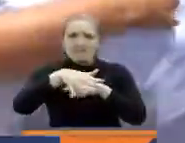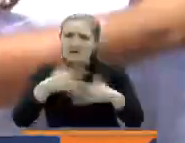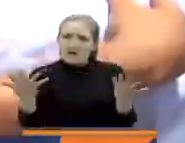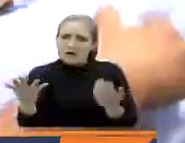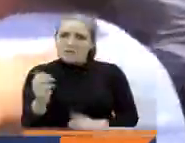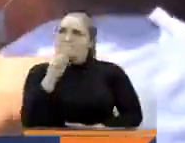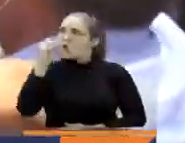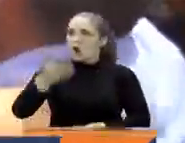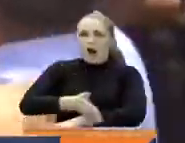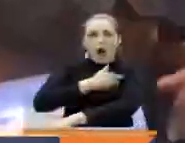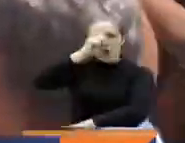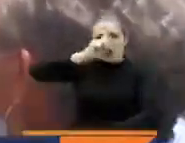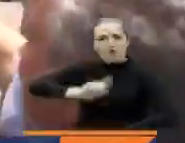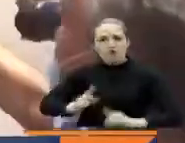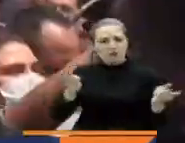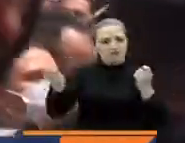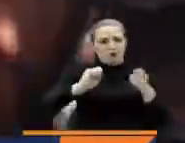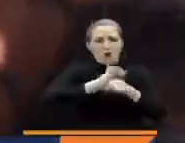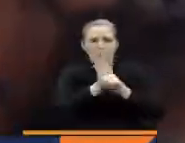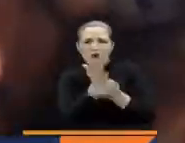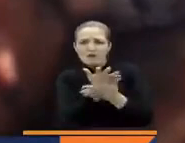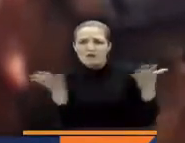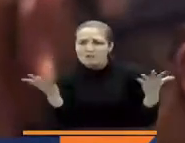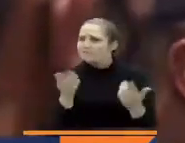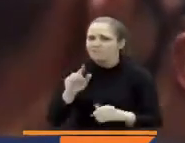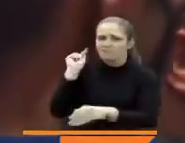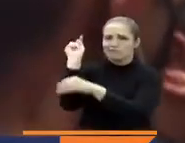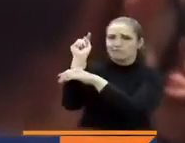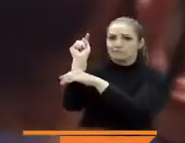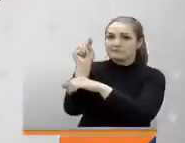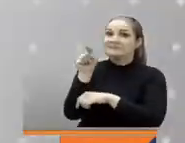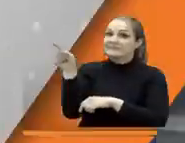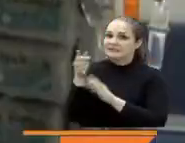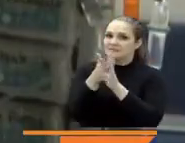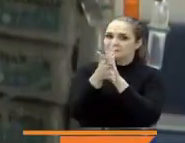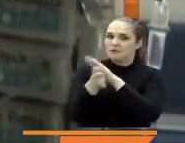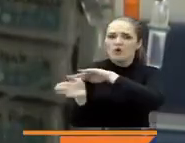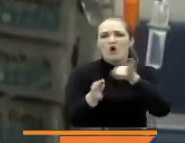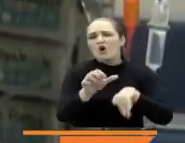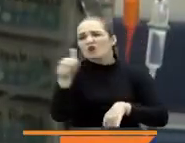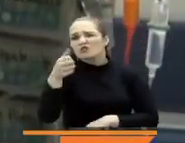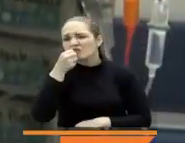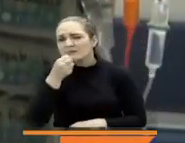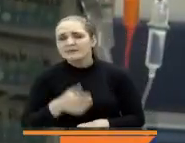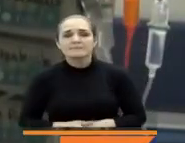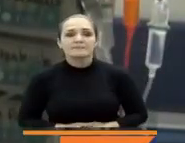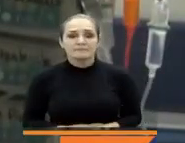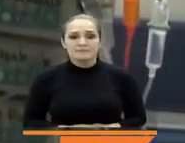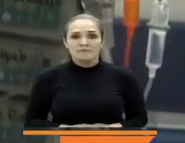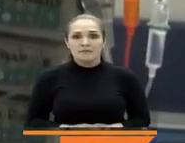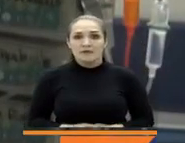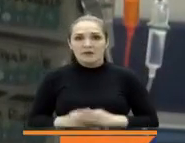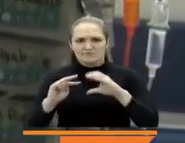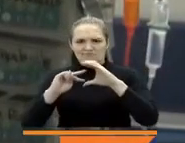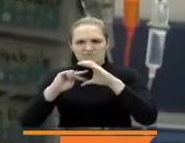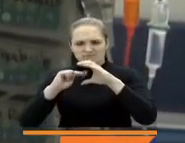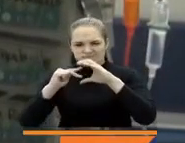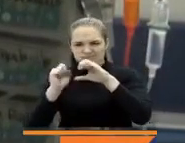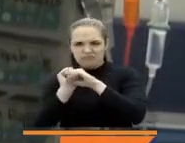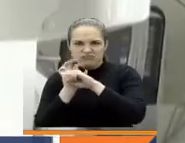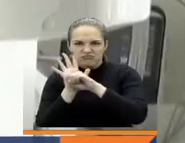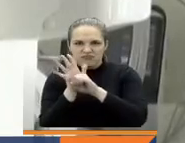sanitaria del país. A continuación, otras noticias de hoy en el mundo. La Delta se empecina en afianzar